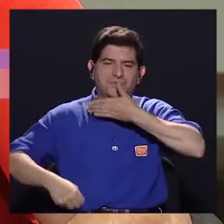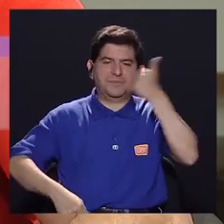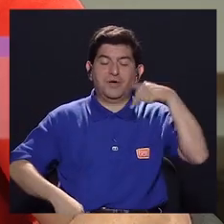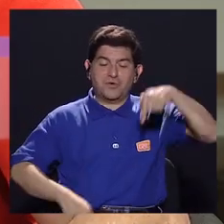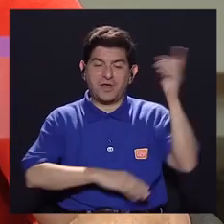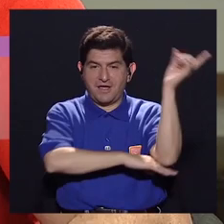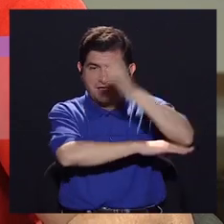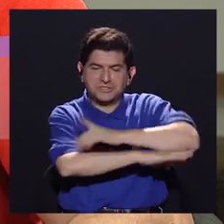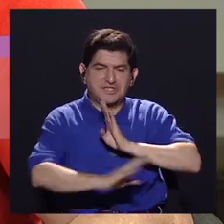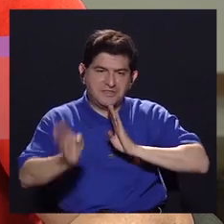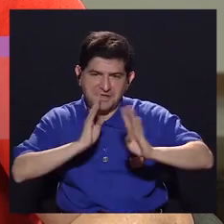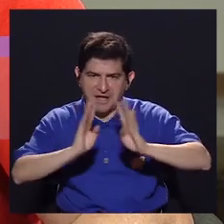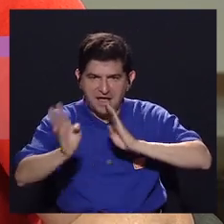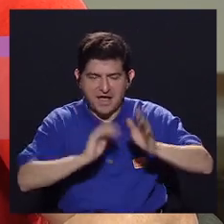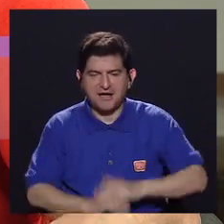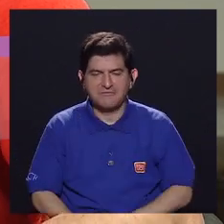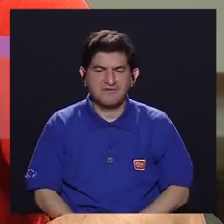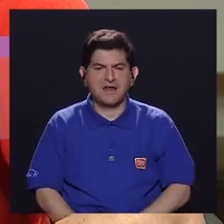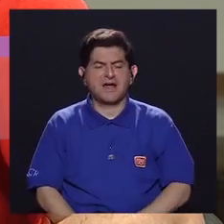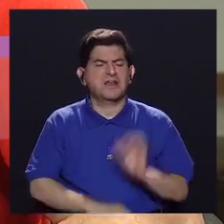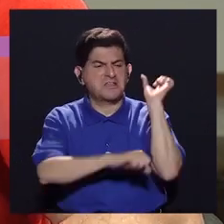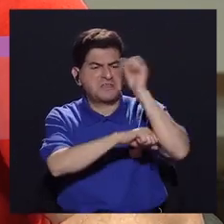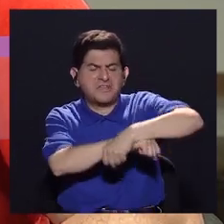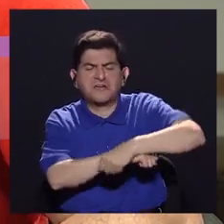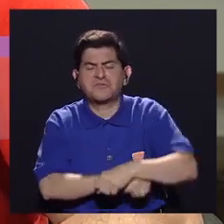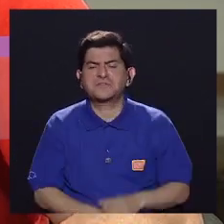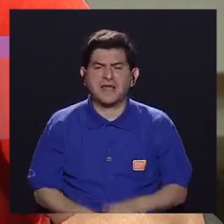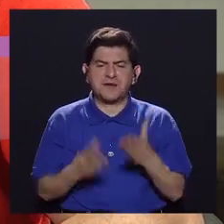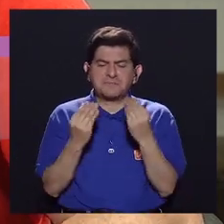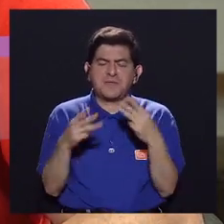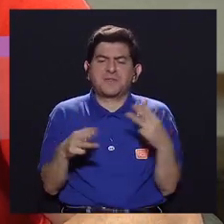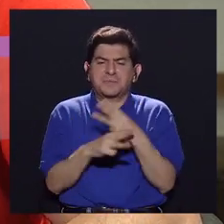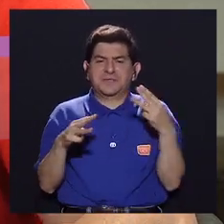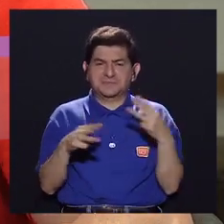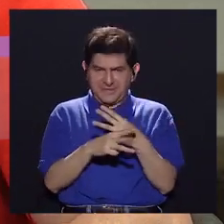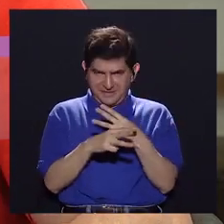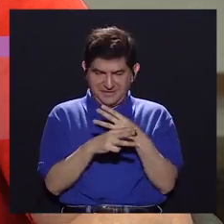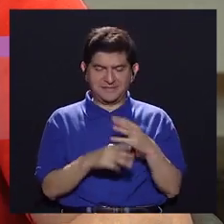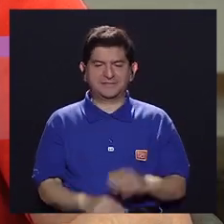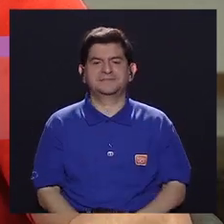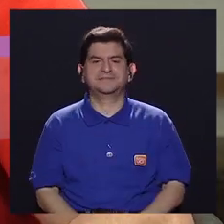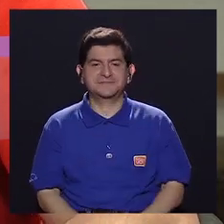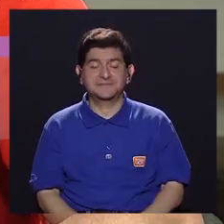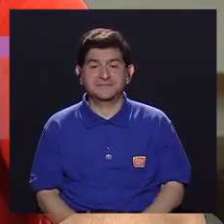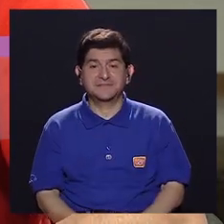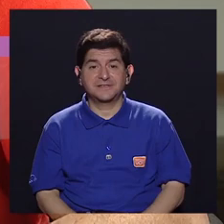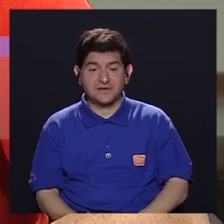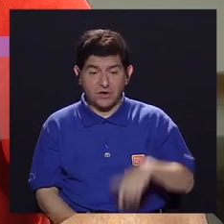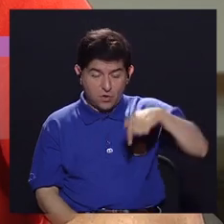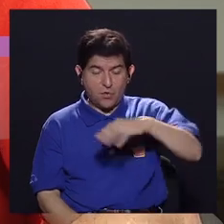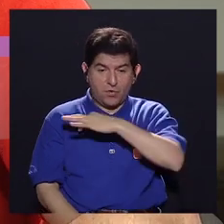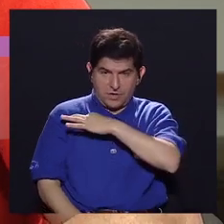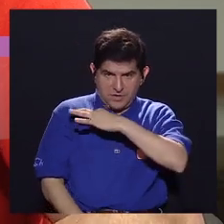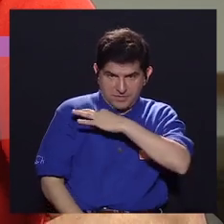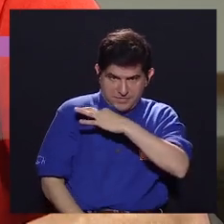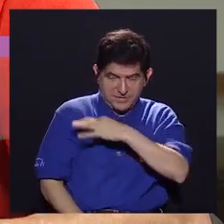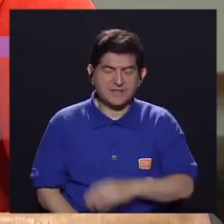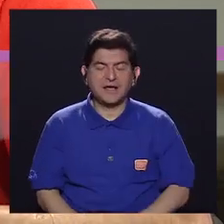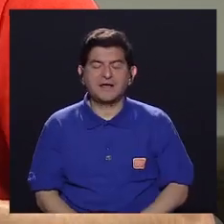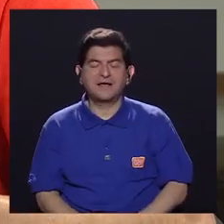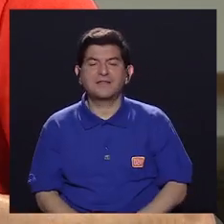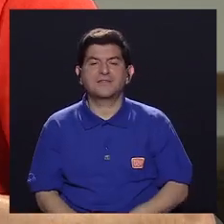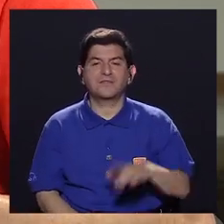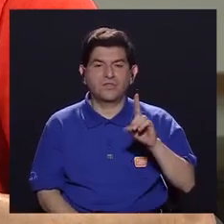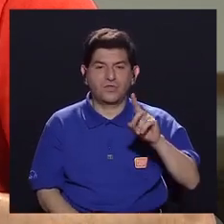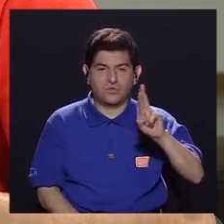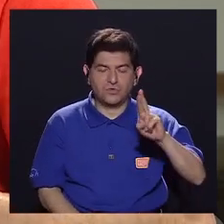Continuamos con su telerrevista Vivir Mejor, el día de hoy conversando acerca de cómo vencer el miedo a las matemáticas, y para la cual contamos con